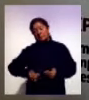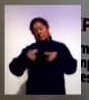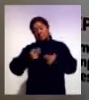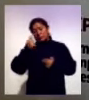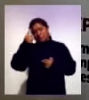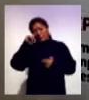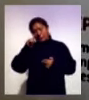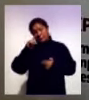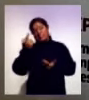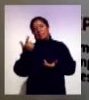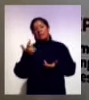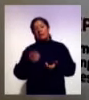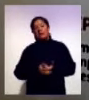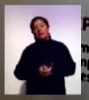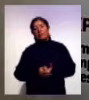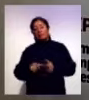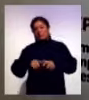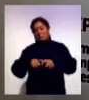generar